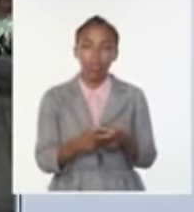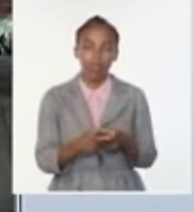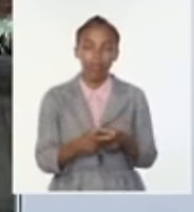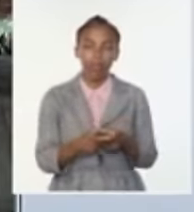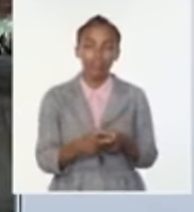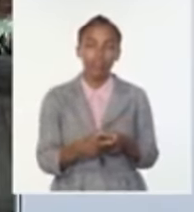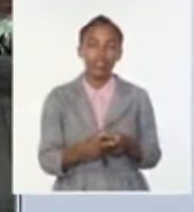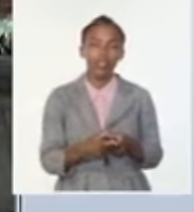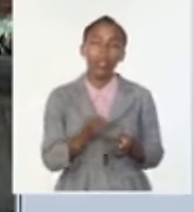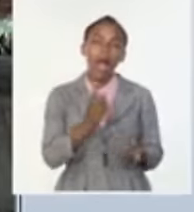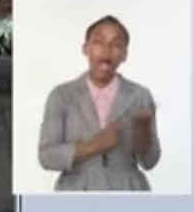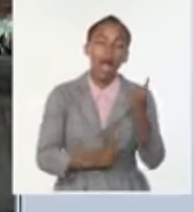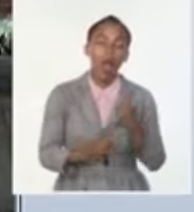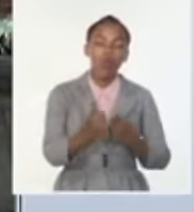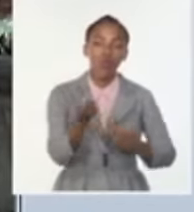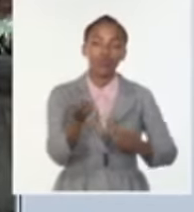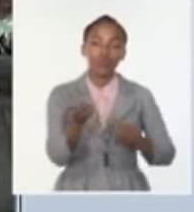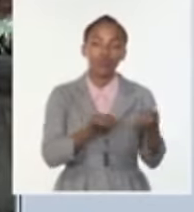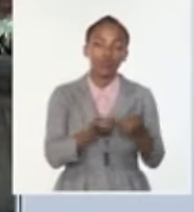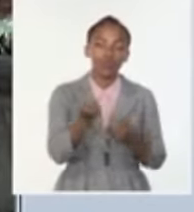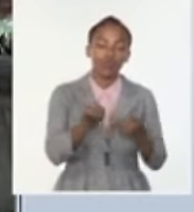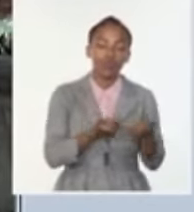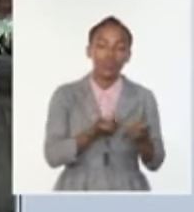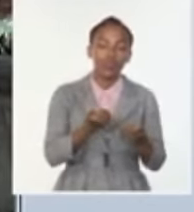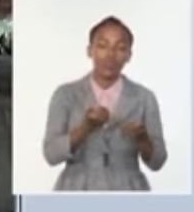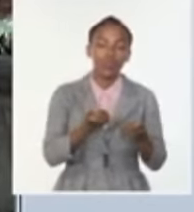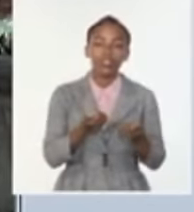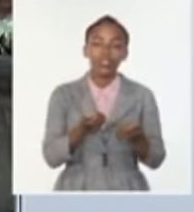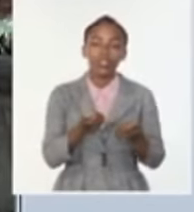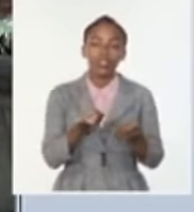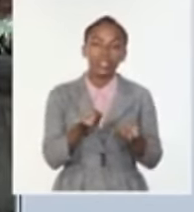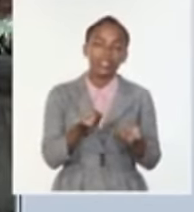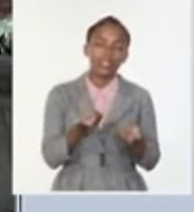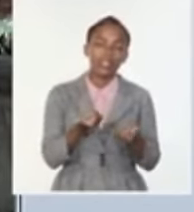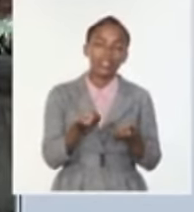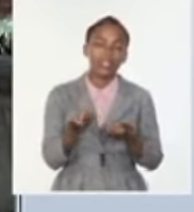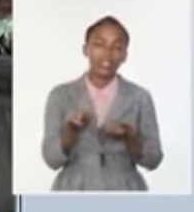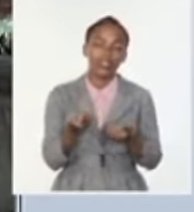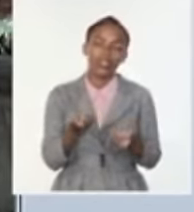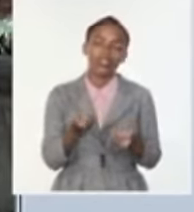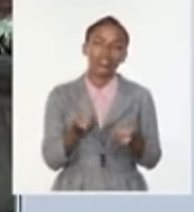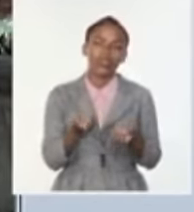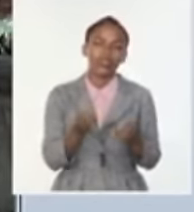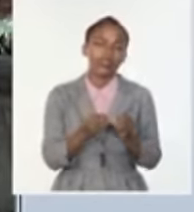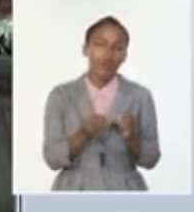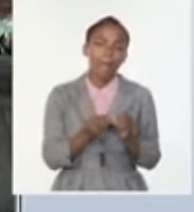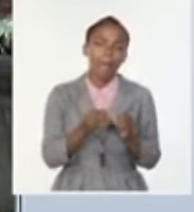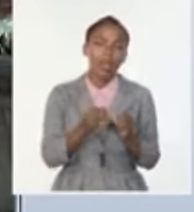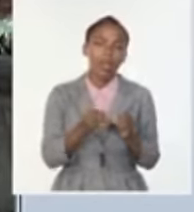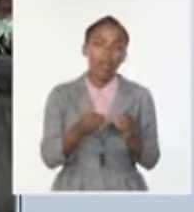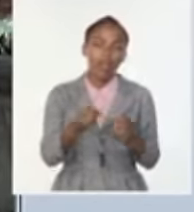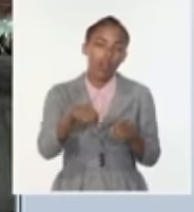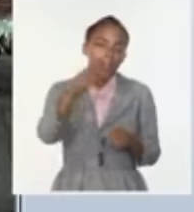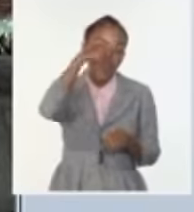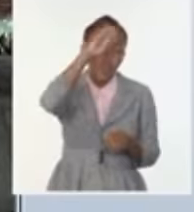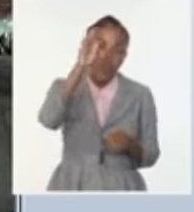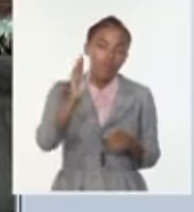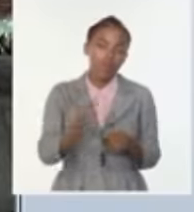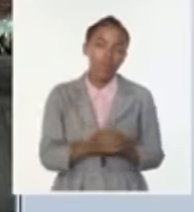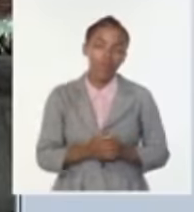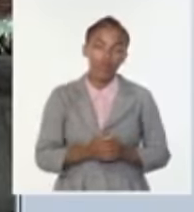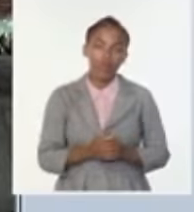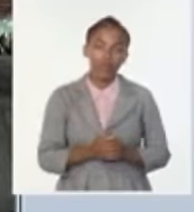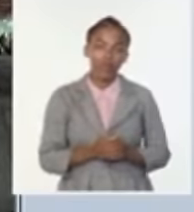unos carros que están entrando que realmente no son compatibles con la sociedad nuestra, no son necesarios. Y también tenemos que acotar la